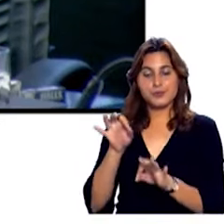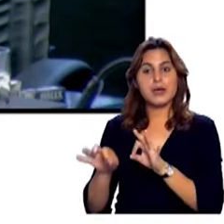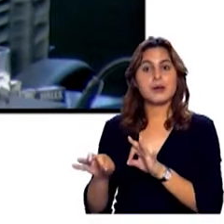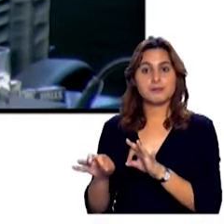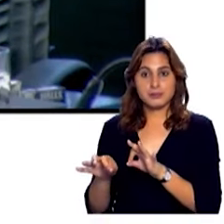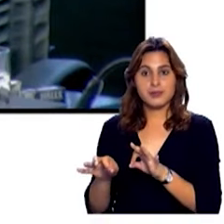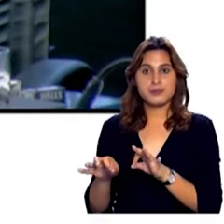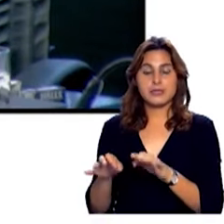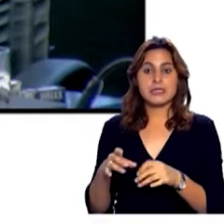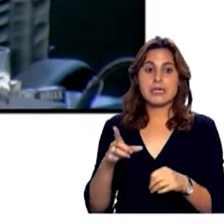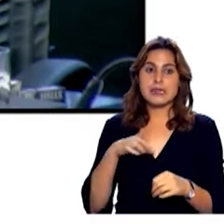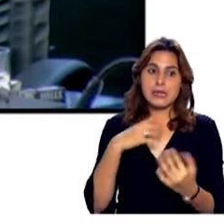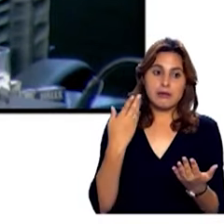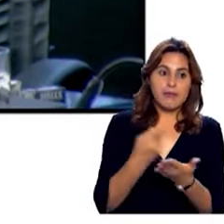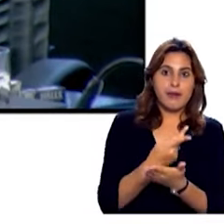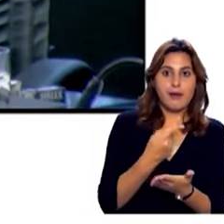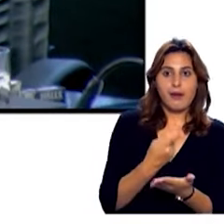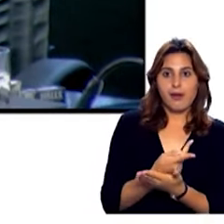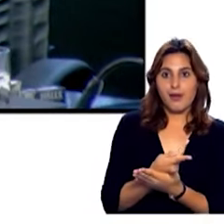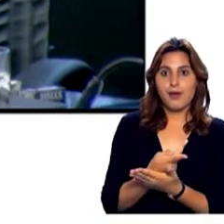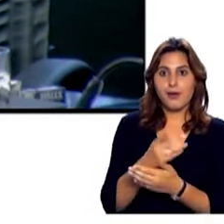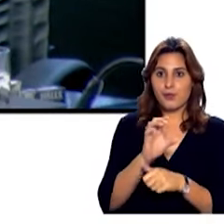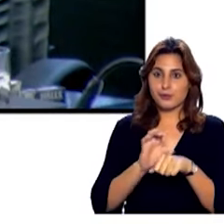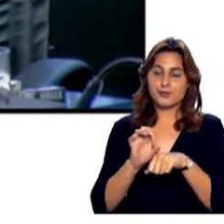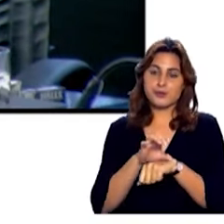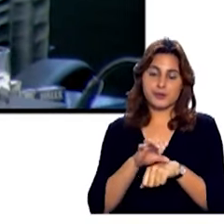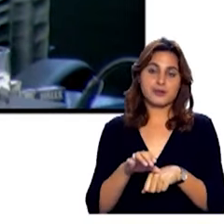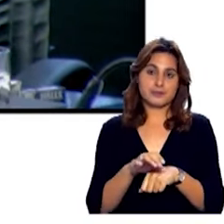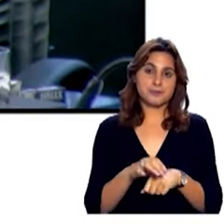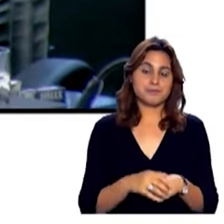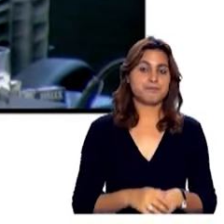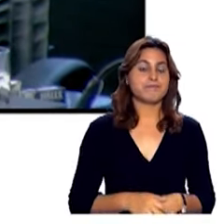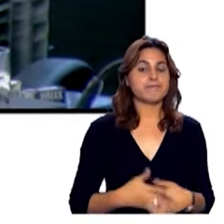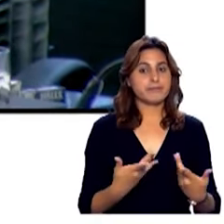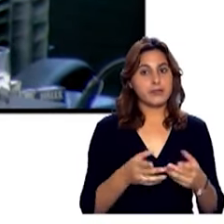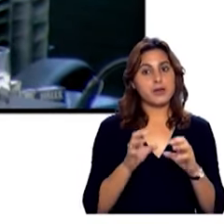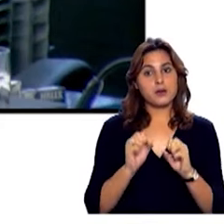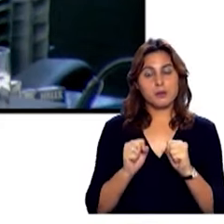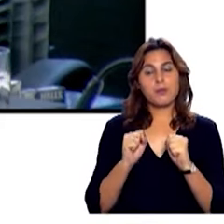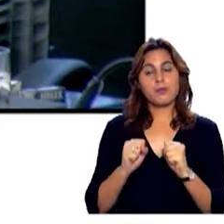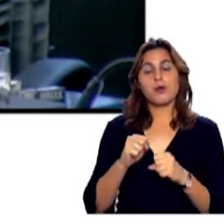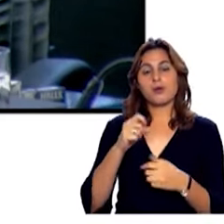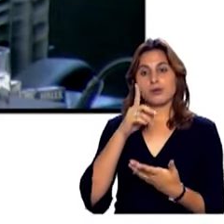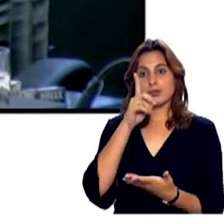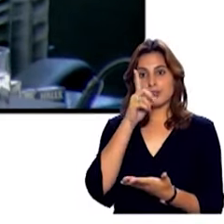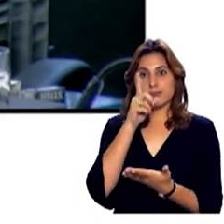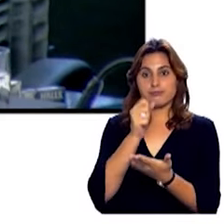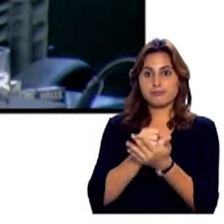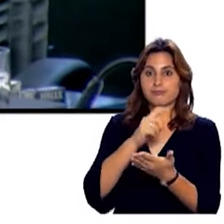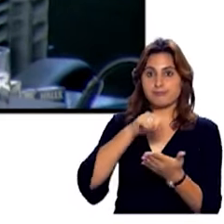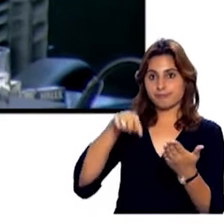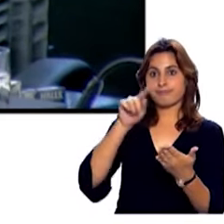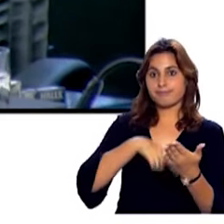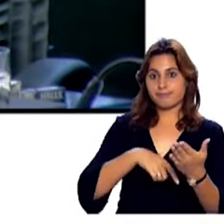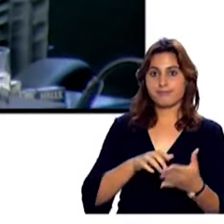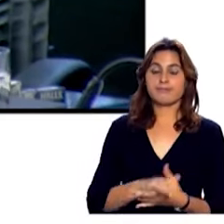constituci pueo motivo recuro de esto